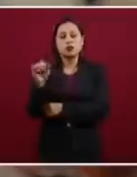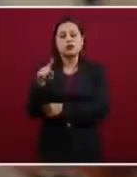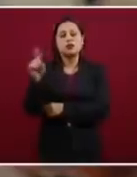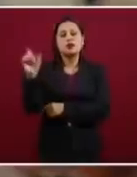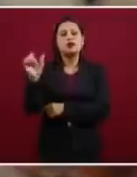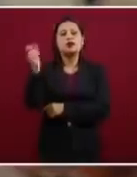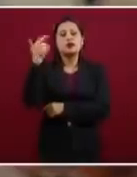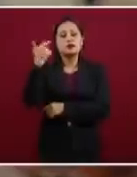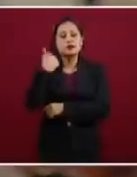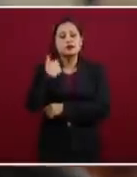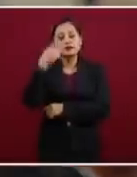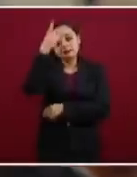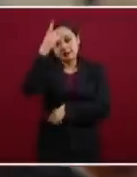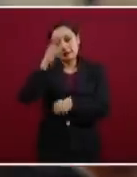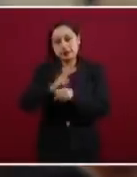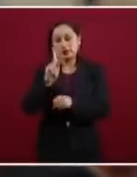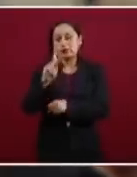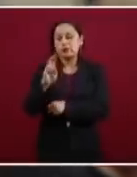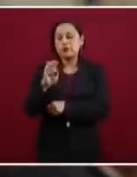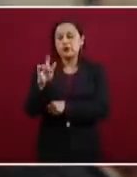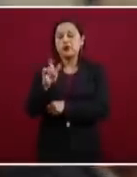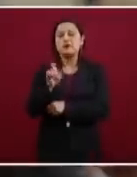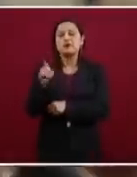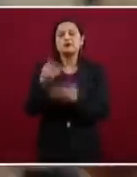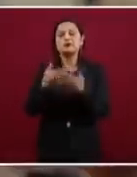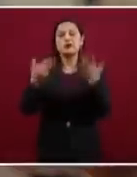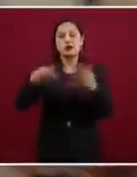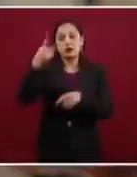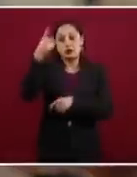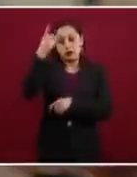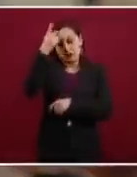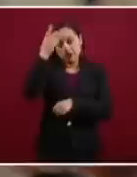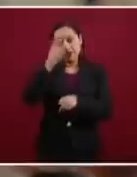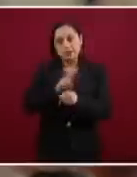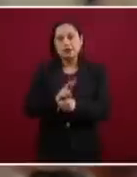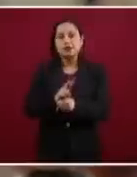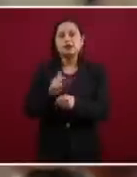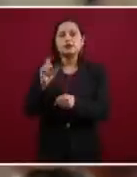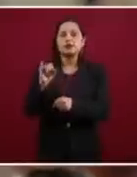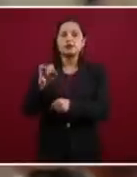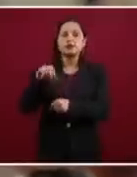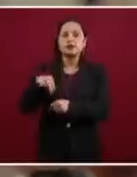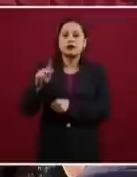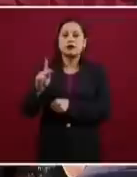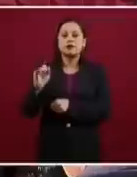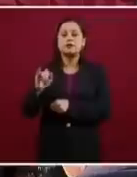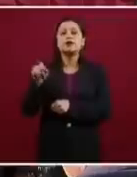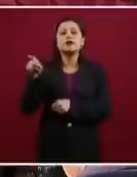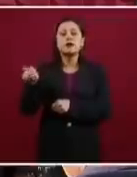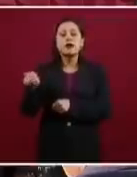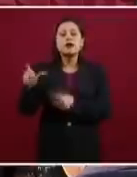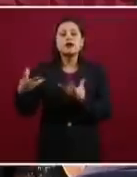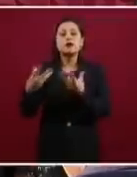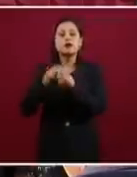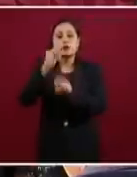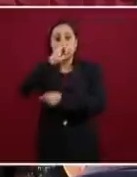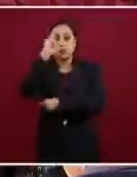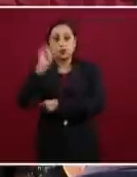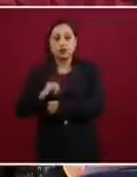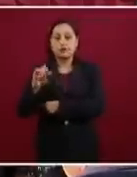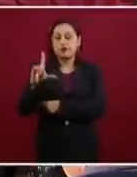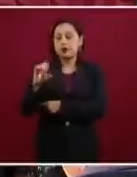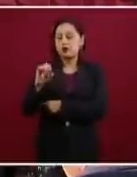y hoy de director del instituto mexicano de la propiedad intelectual junto con su jefe emilio lozoya